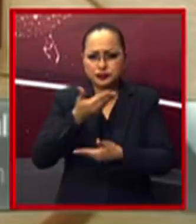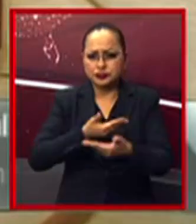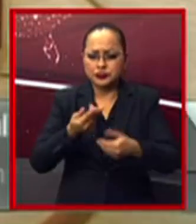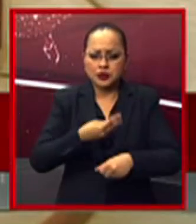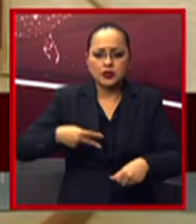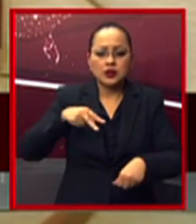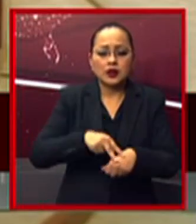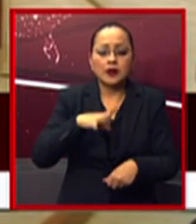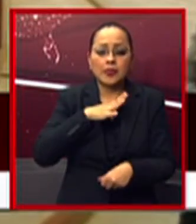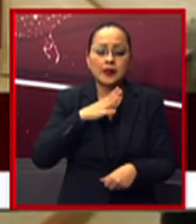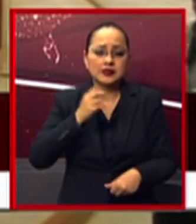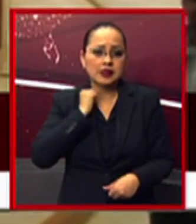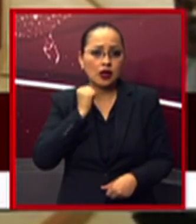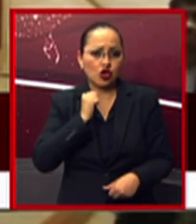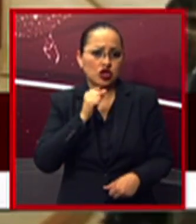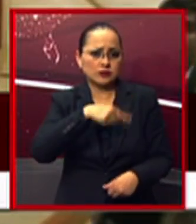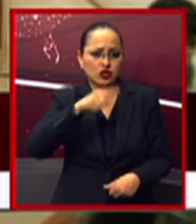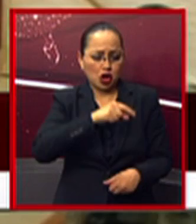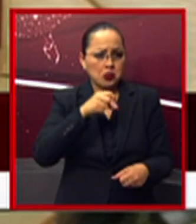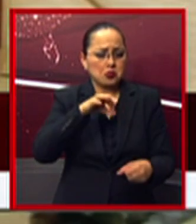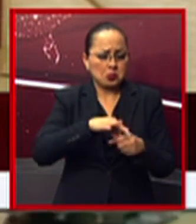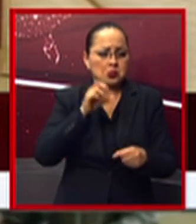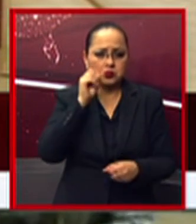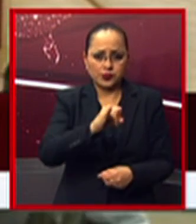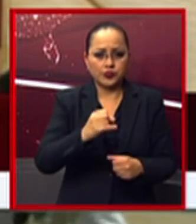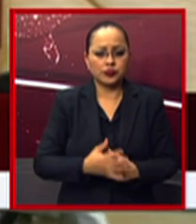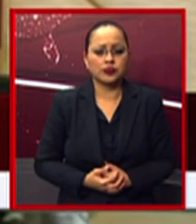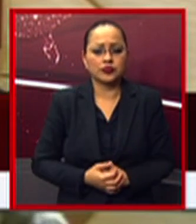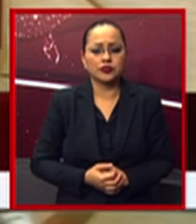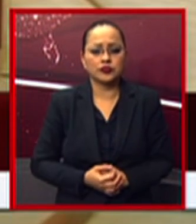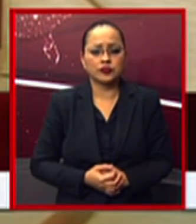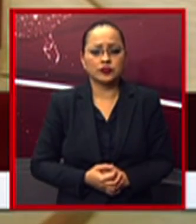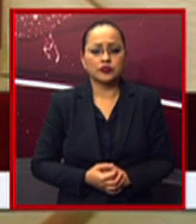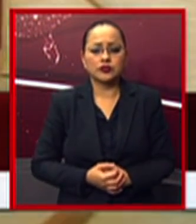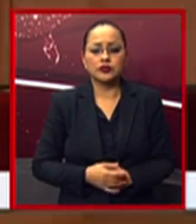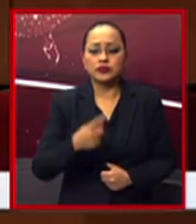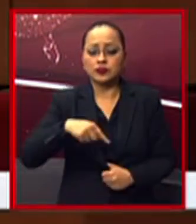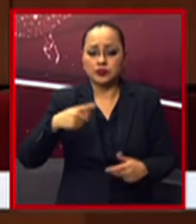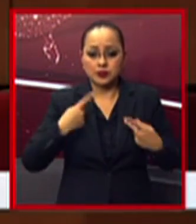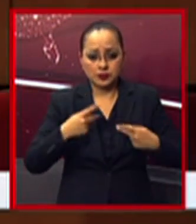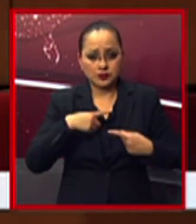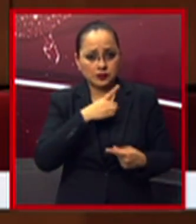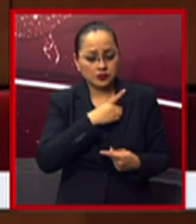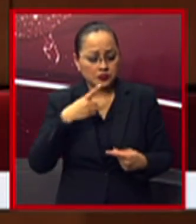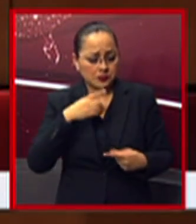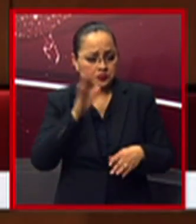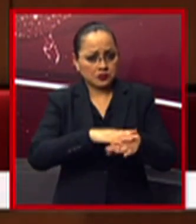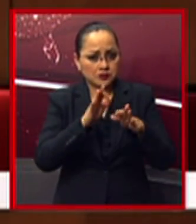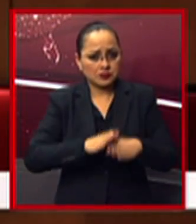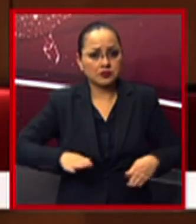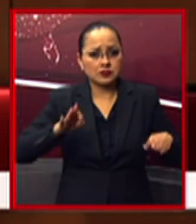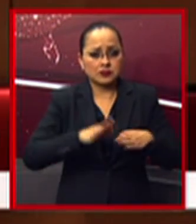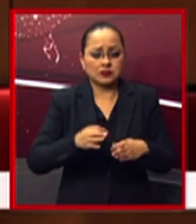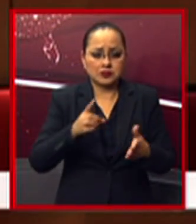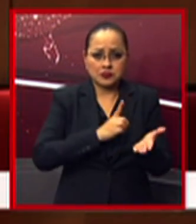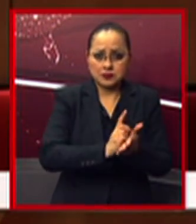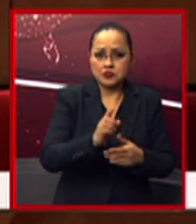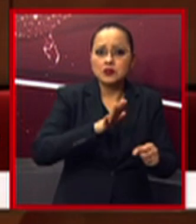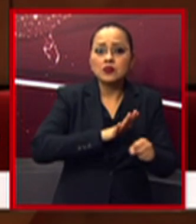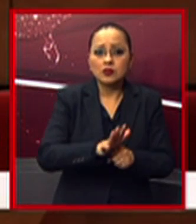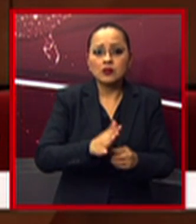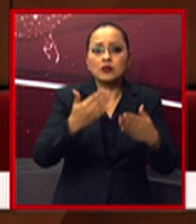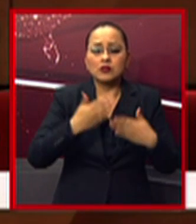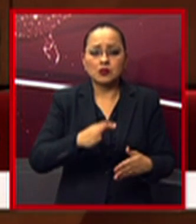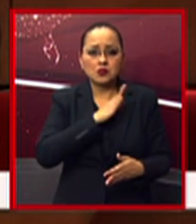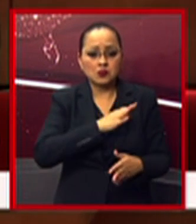Los legisladores se pronunciaron, todos ellos a favor. Las personas deben tener en principio como derecho el poder